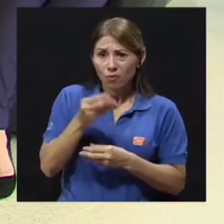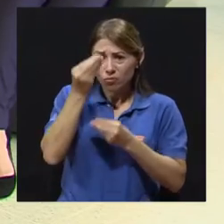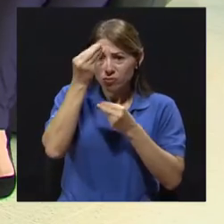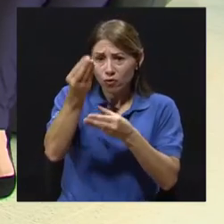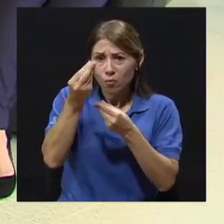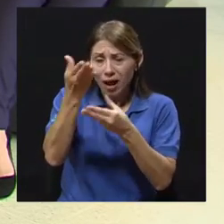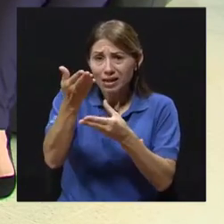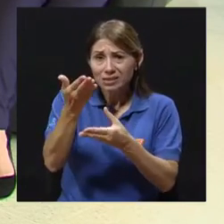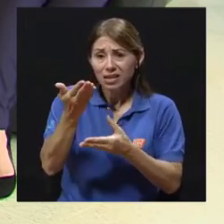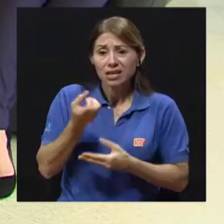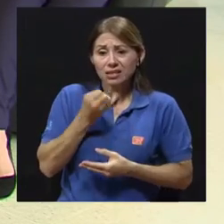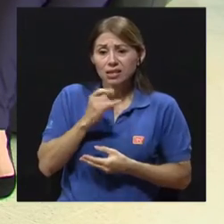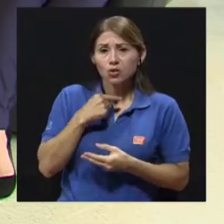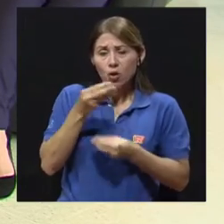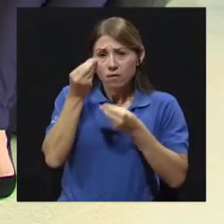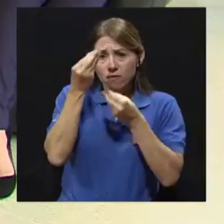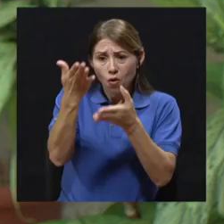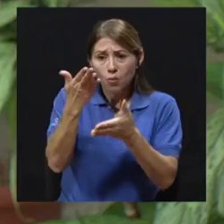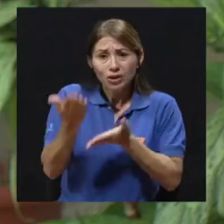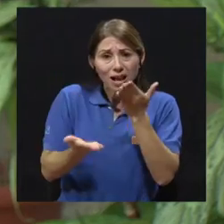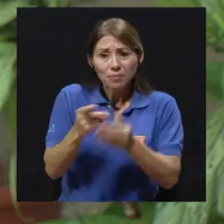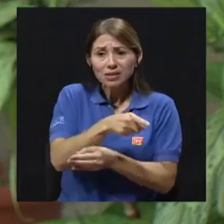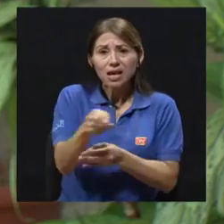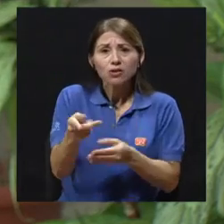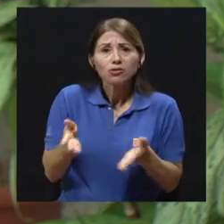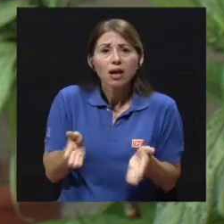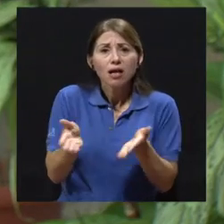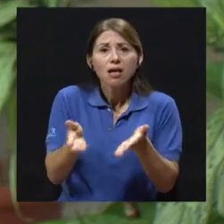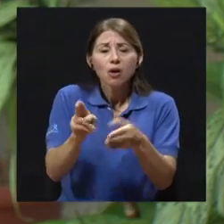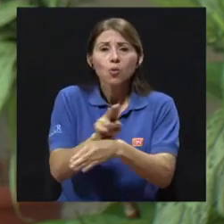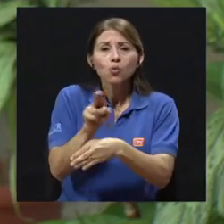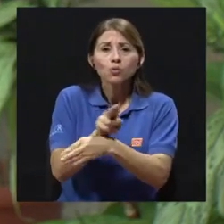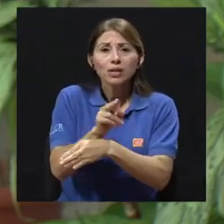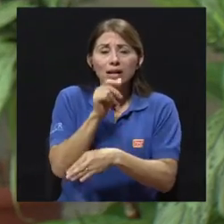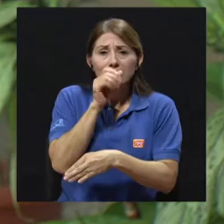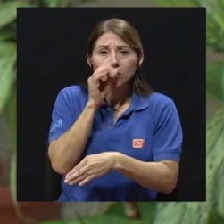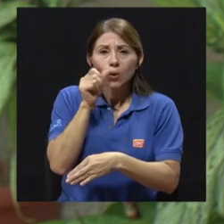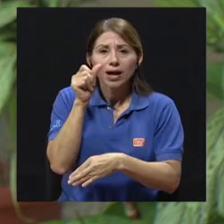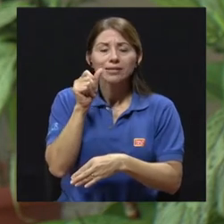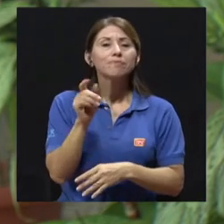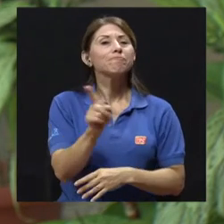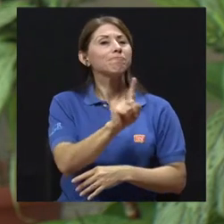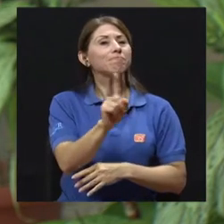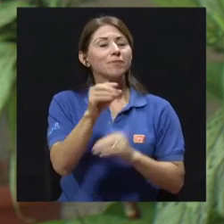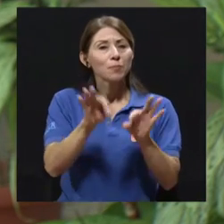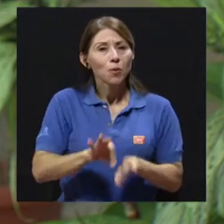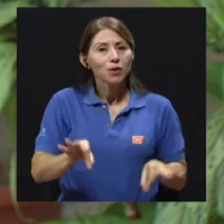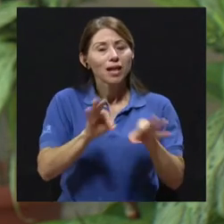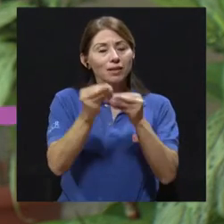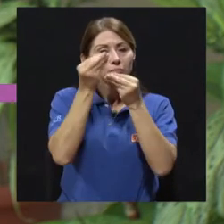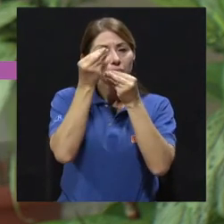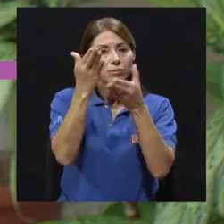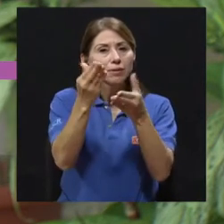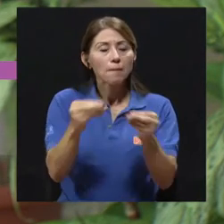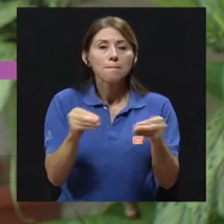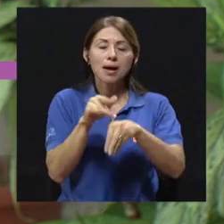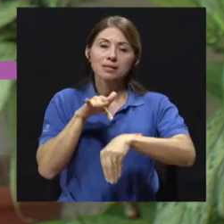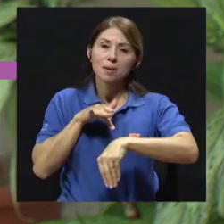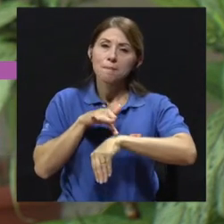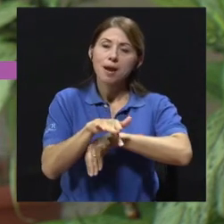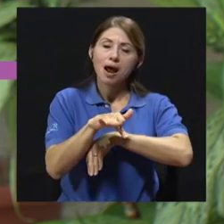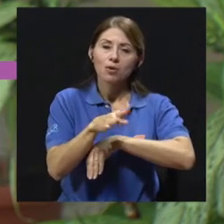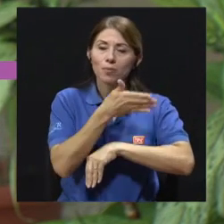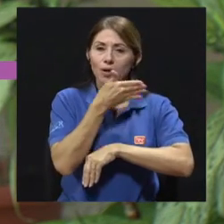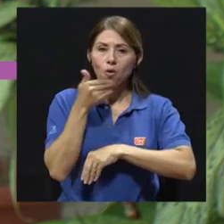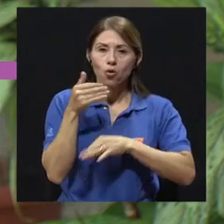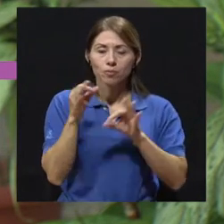¿Estaré propiciando el consumo de drogas o no? Por supuesto que sí, entre más temprano, mucho mejor. Hay que tomar en cuenta que